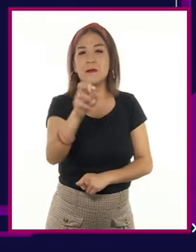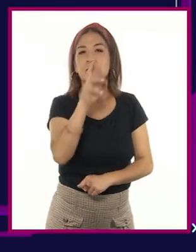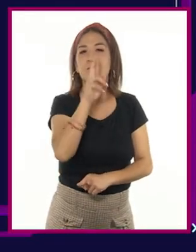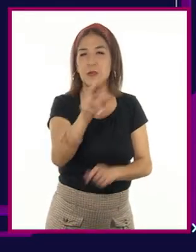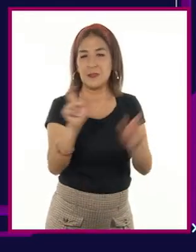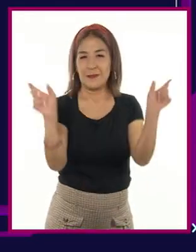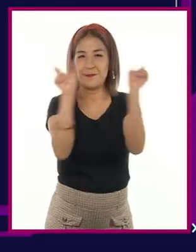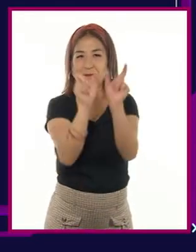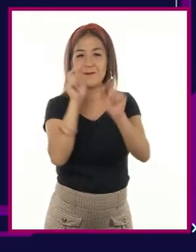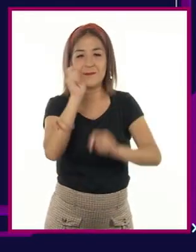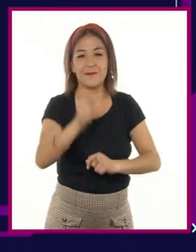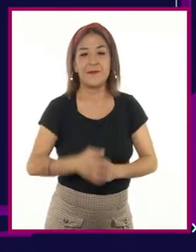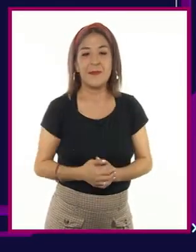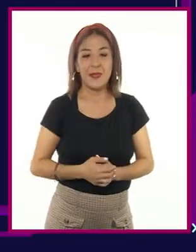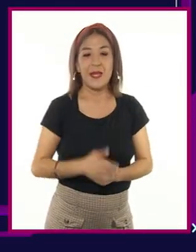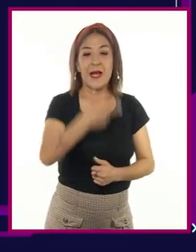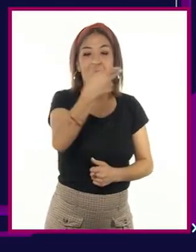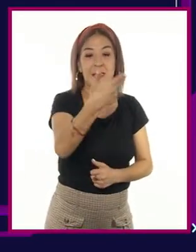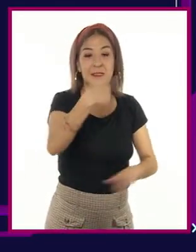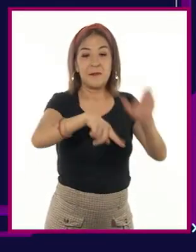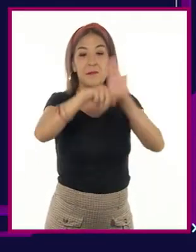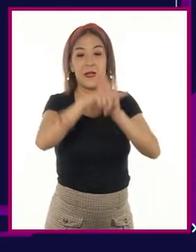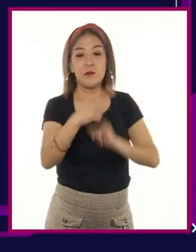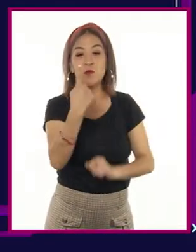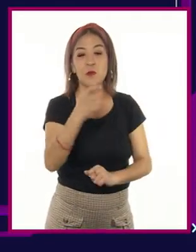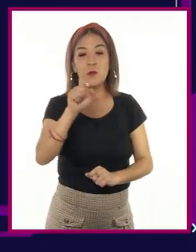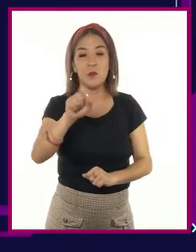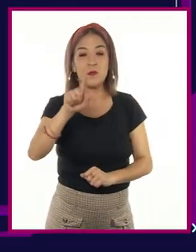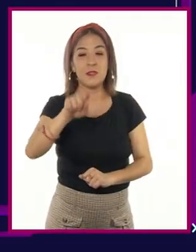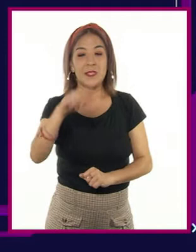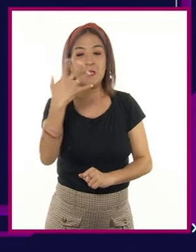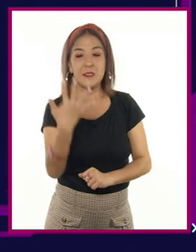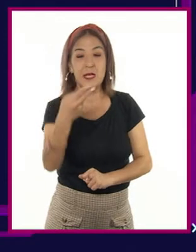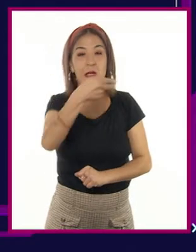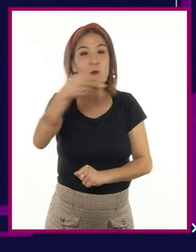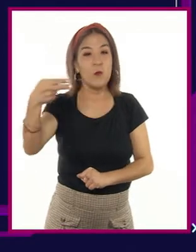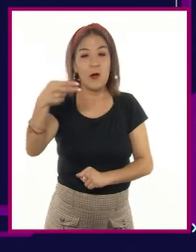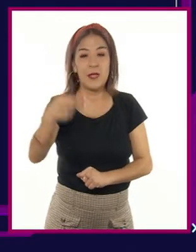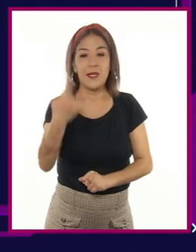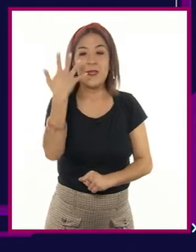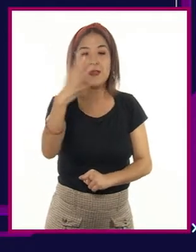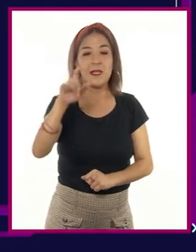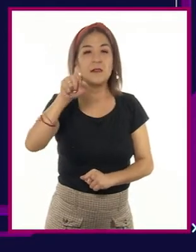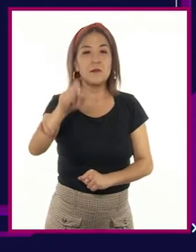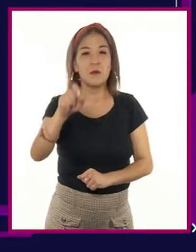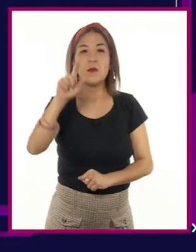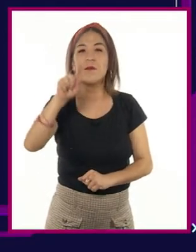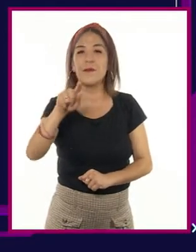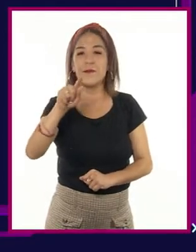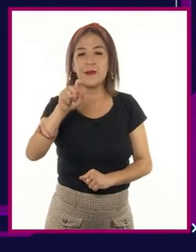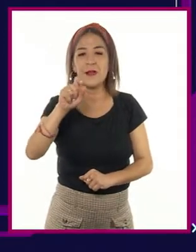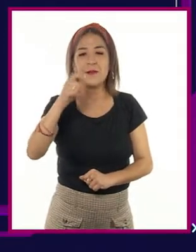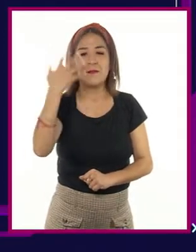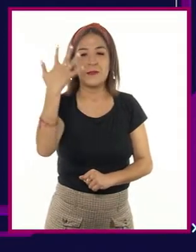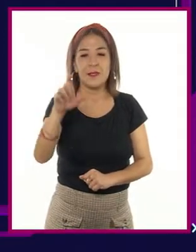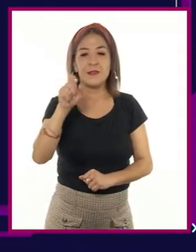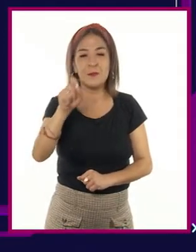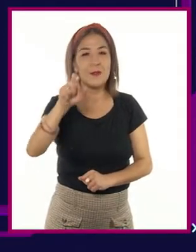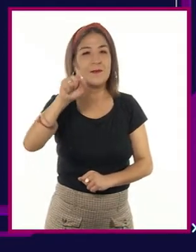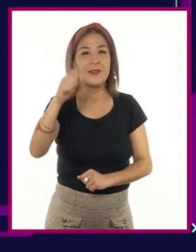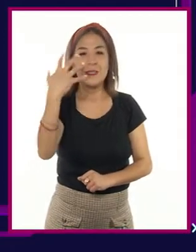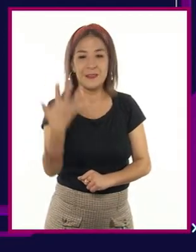como h menos 1.75 es igual a 10.25 y que al